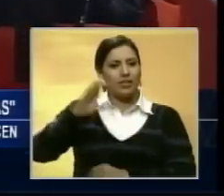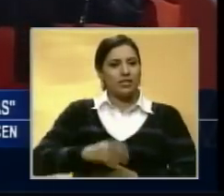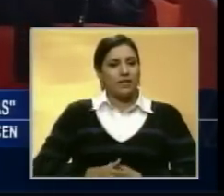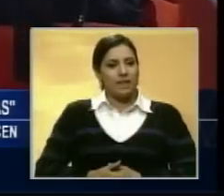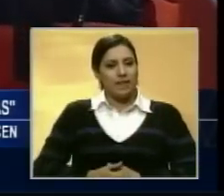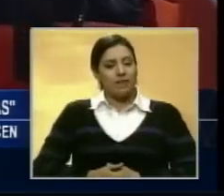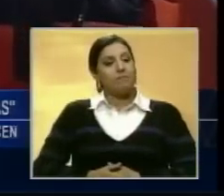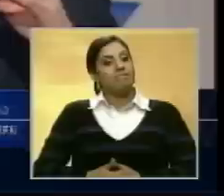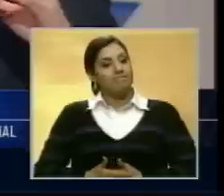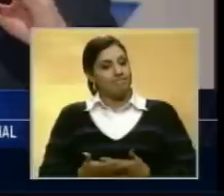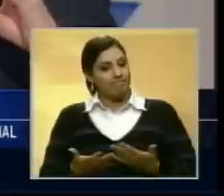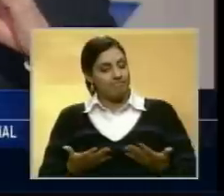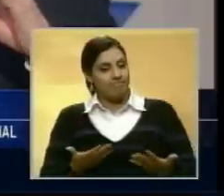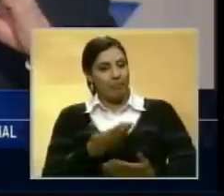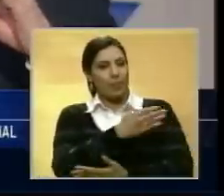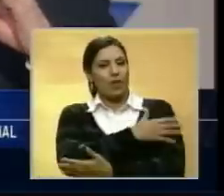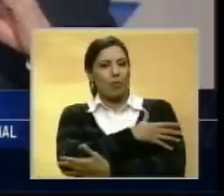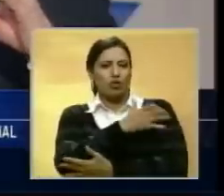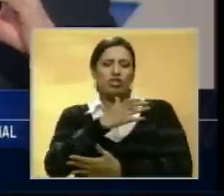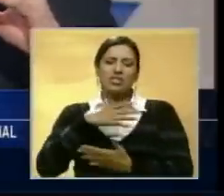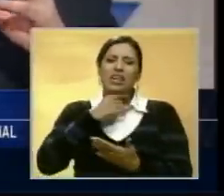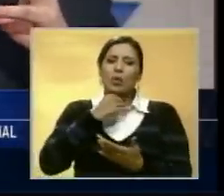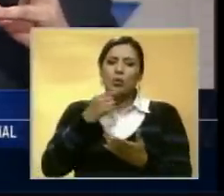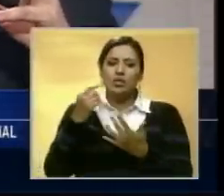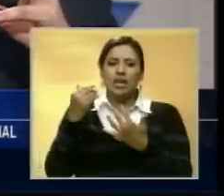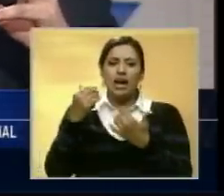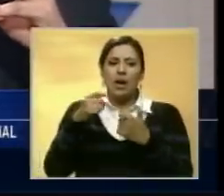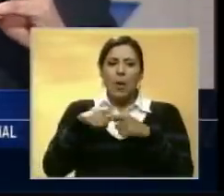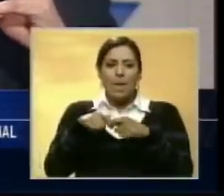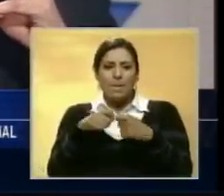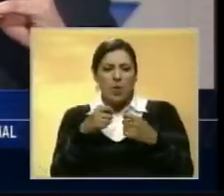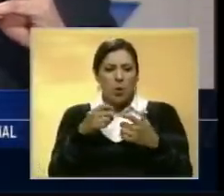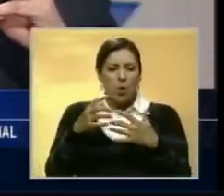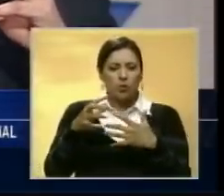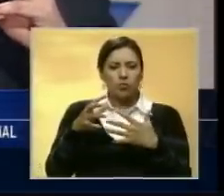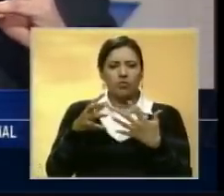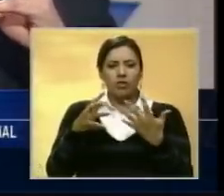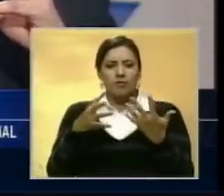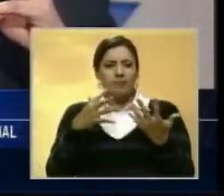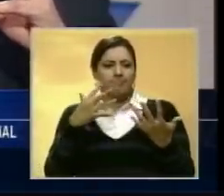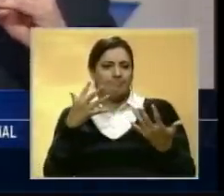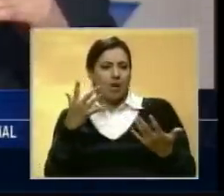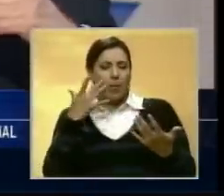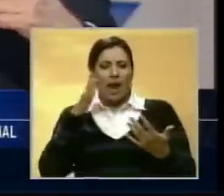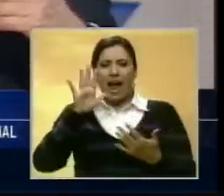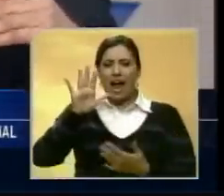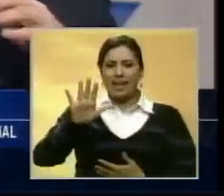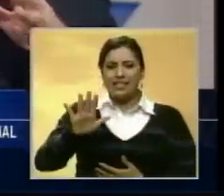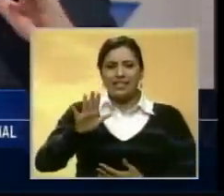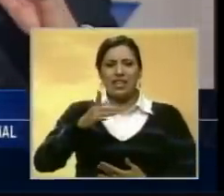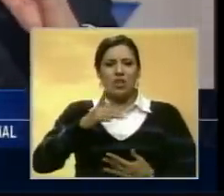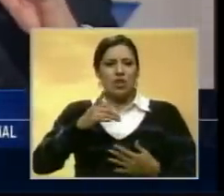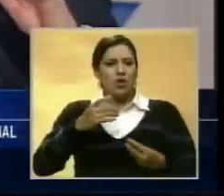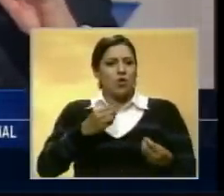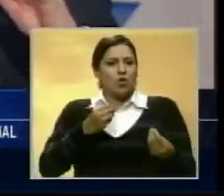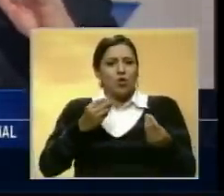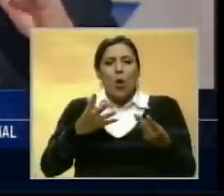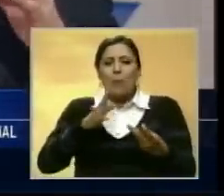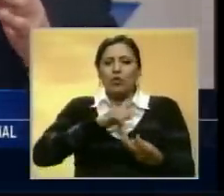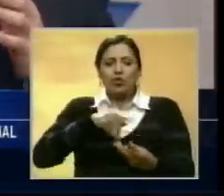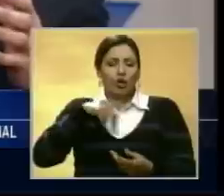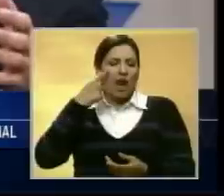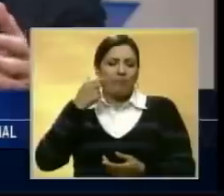norteamericana. Ellos están torciendo la realidad con la demagogia que les es muy típica y con el entreguismo que ya nos